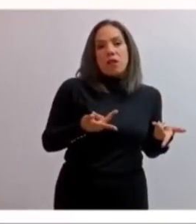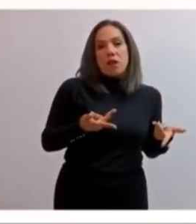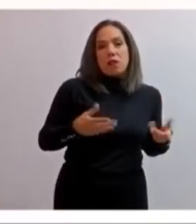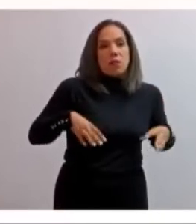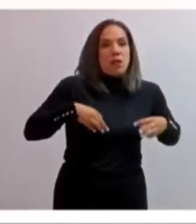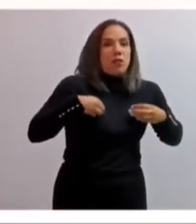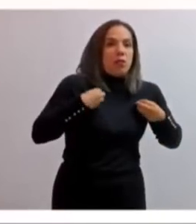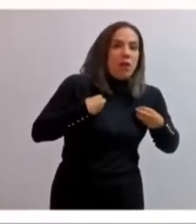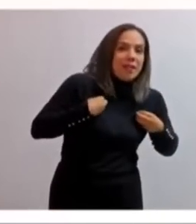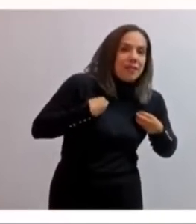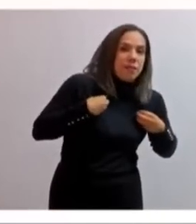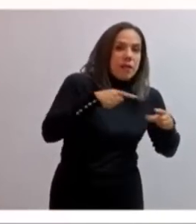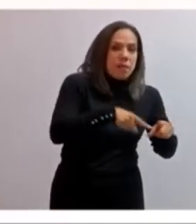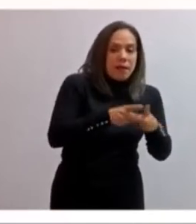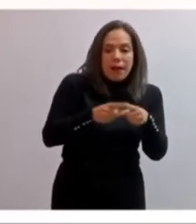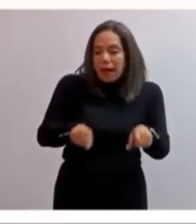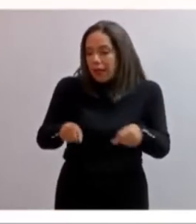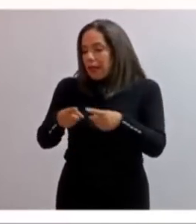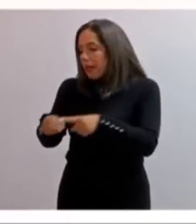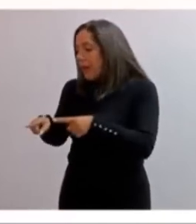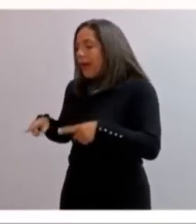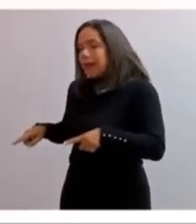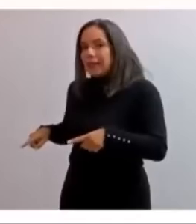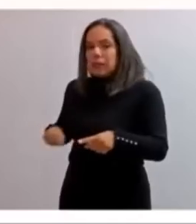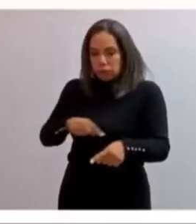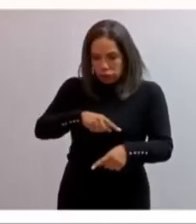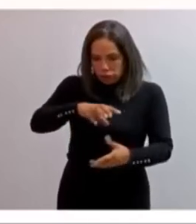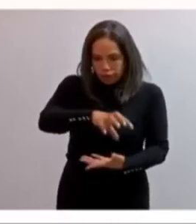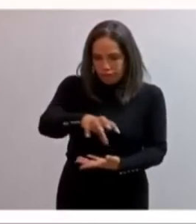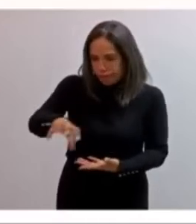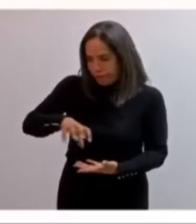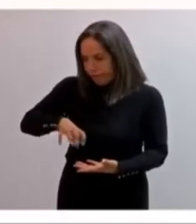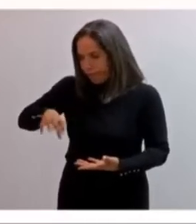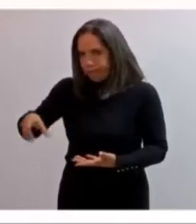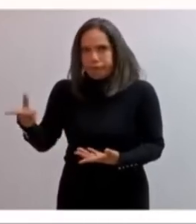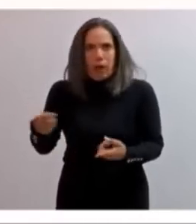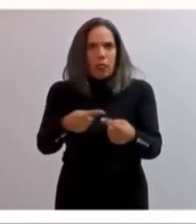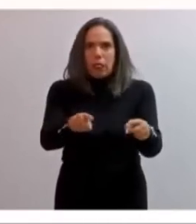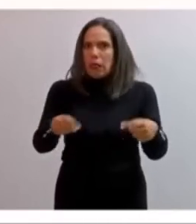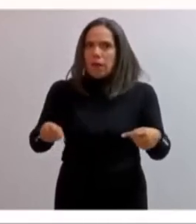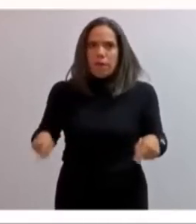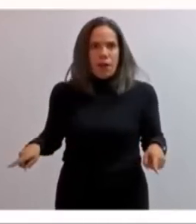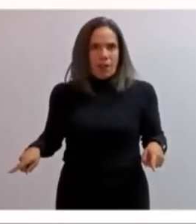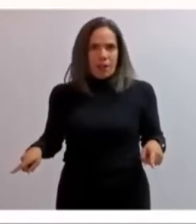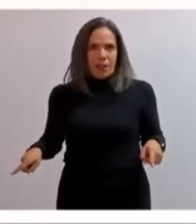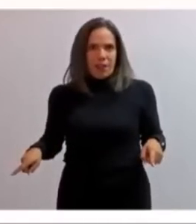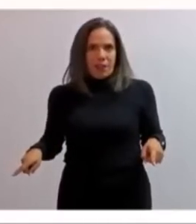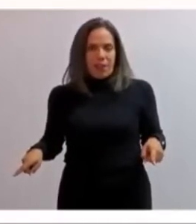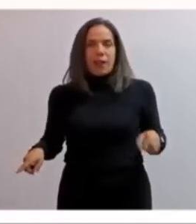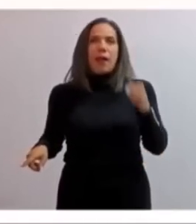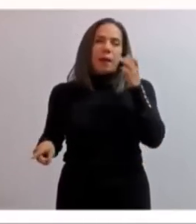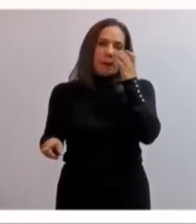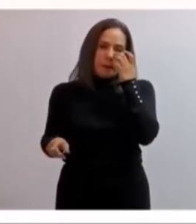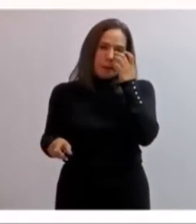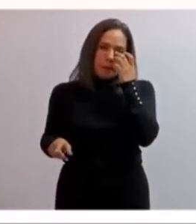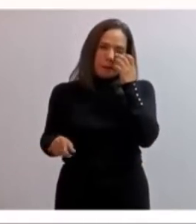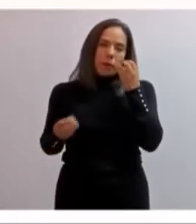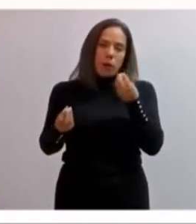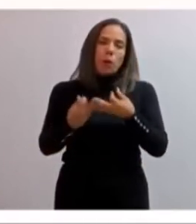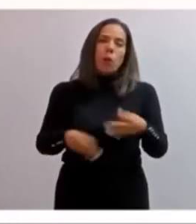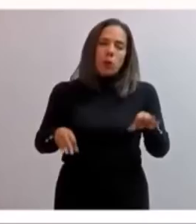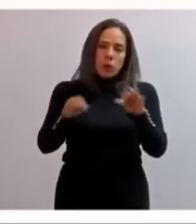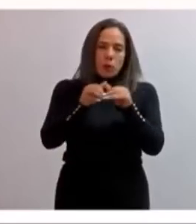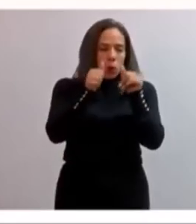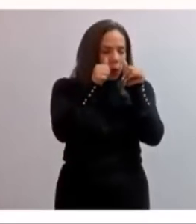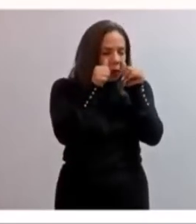encontrar diferencias sociales, culturales, económicas, que es importante tomar en